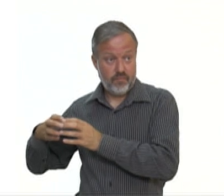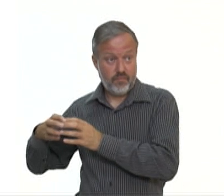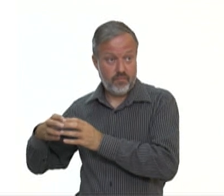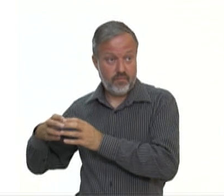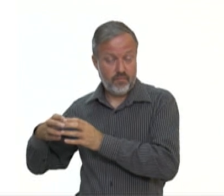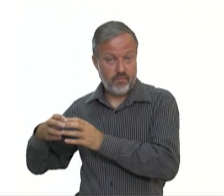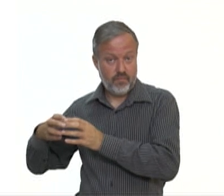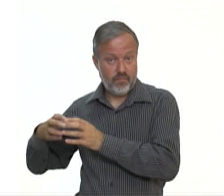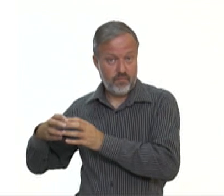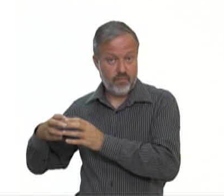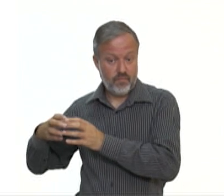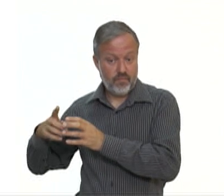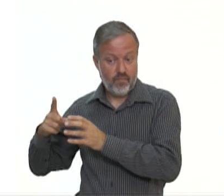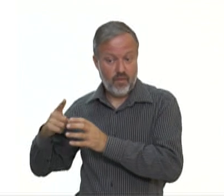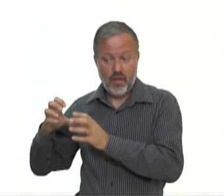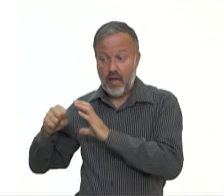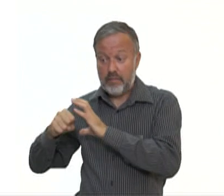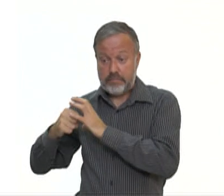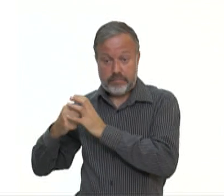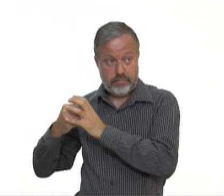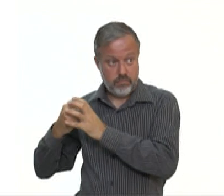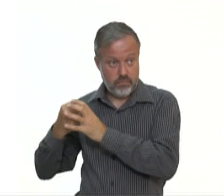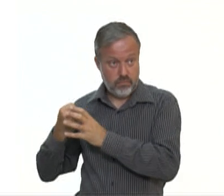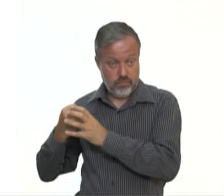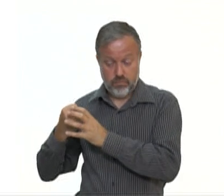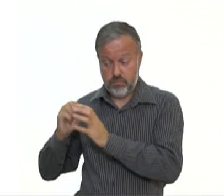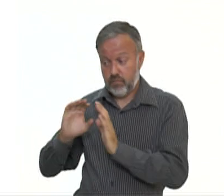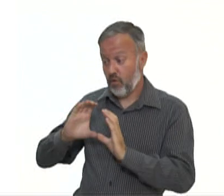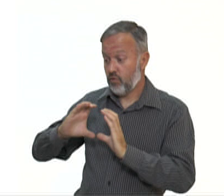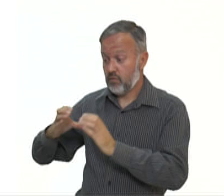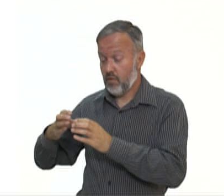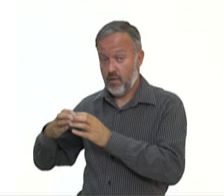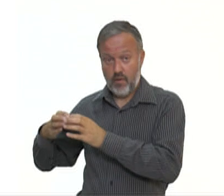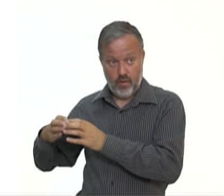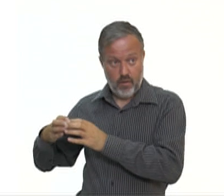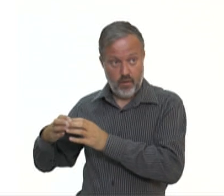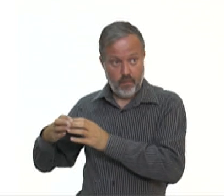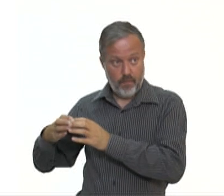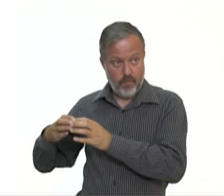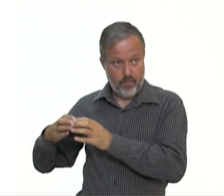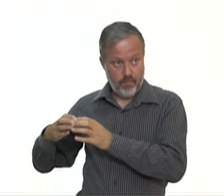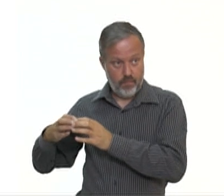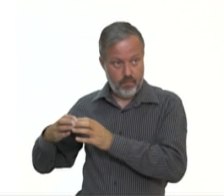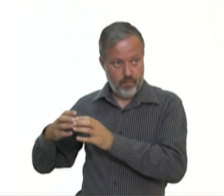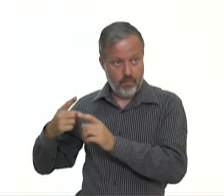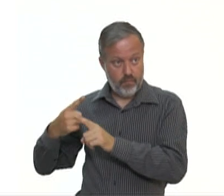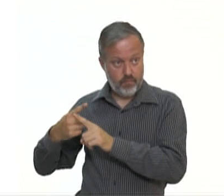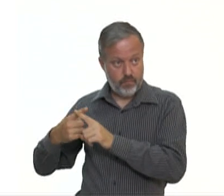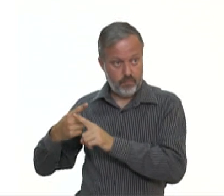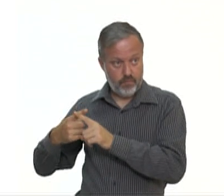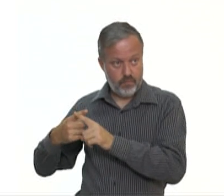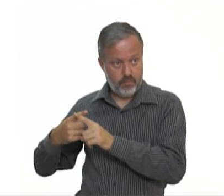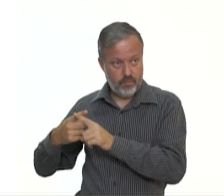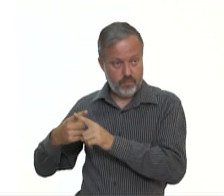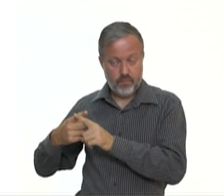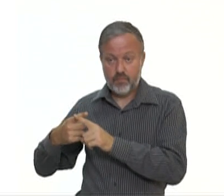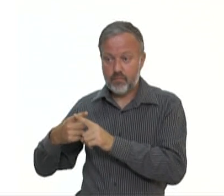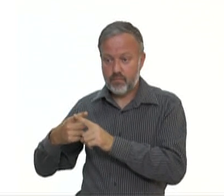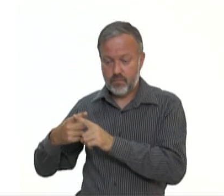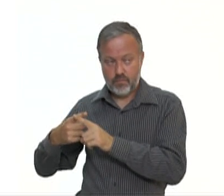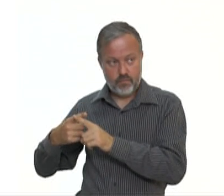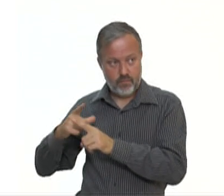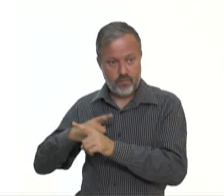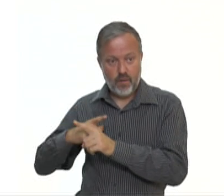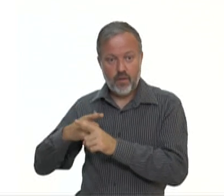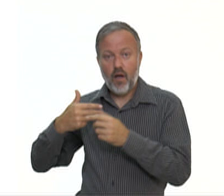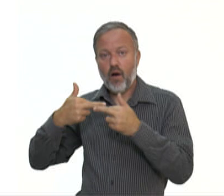las pruebas de detección del SARS-CoV-2 tras quedar expuestos al nuevo coronavirus por